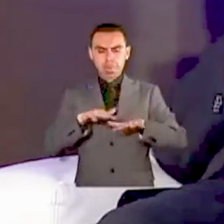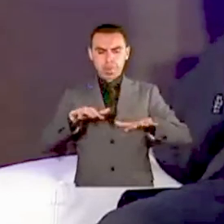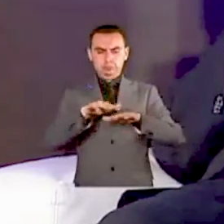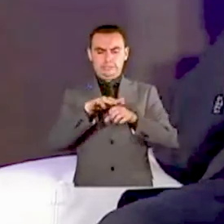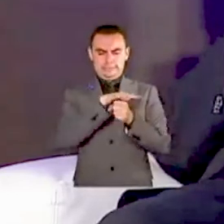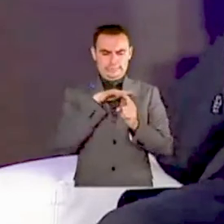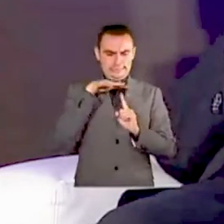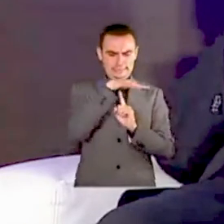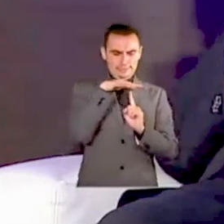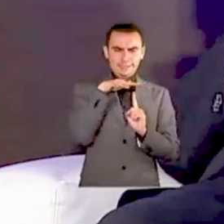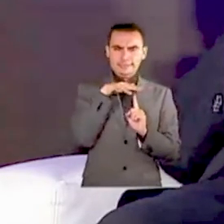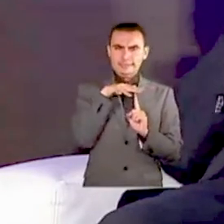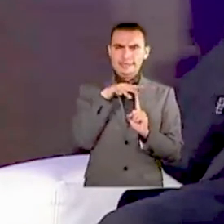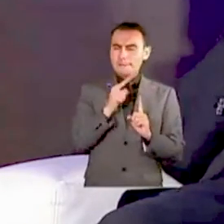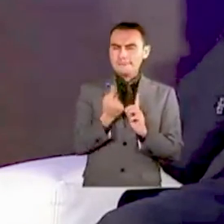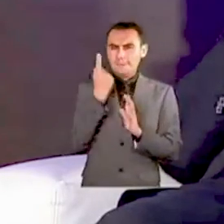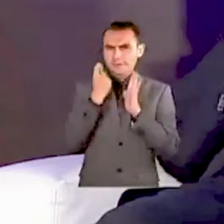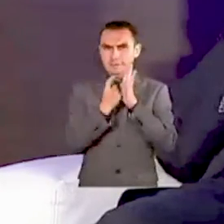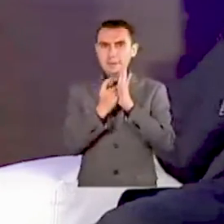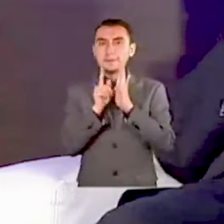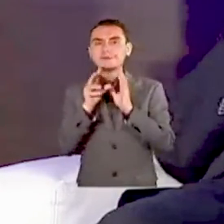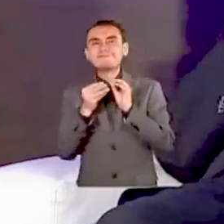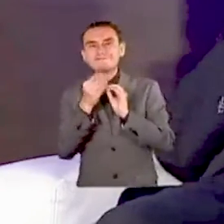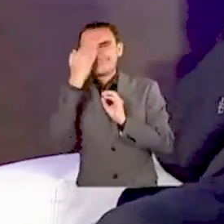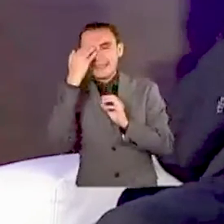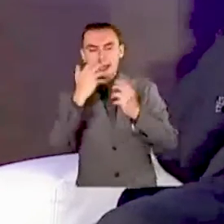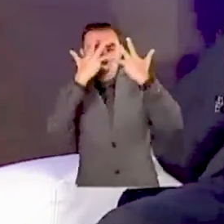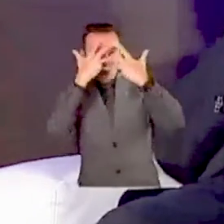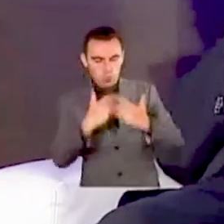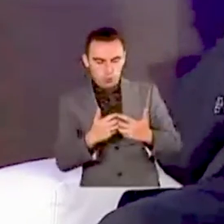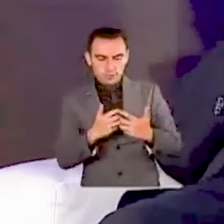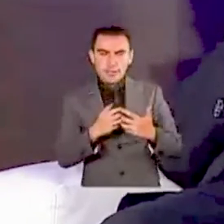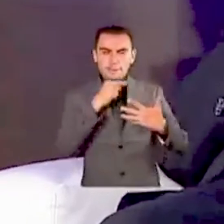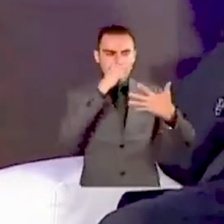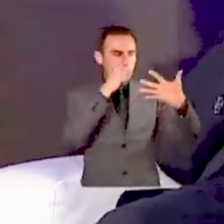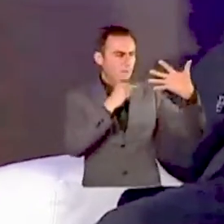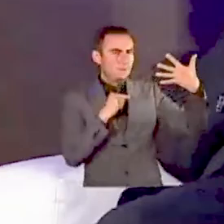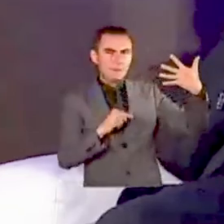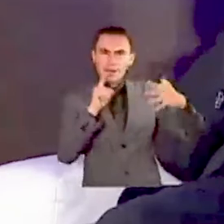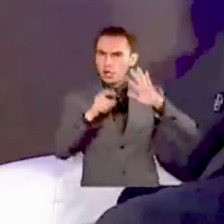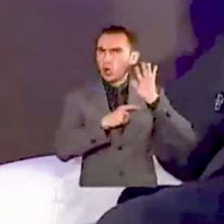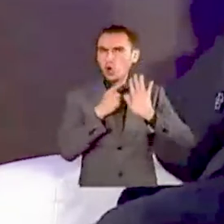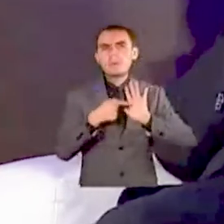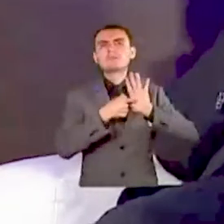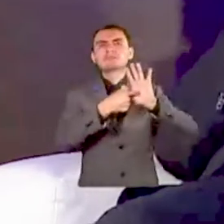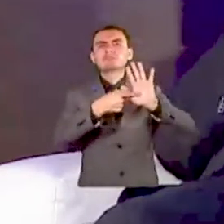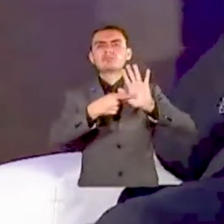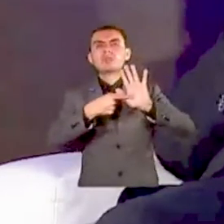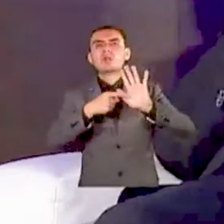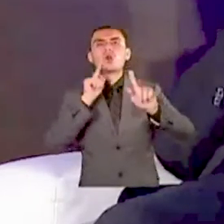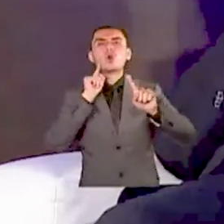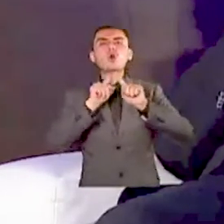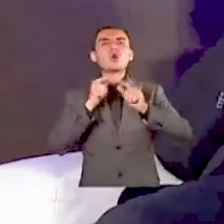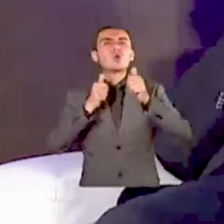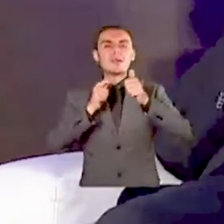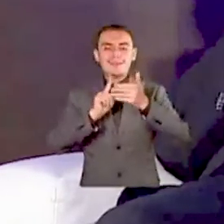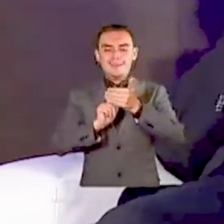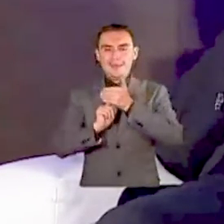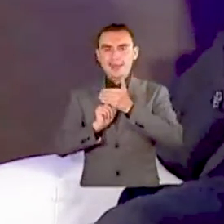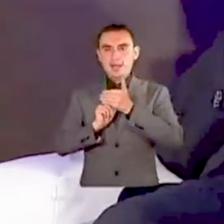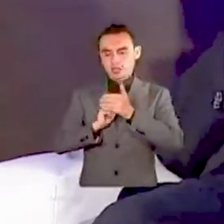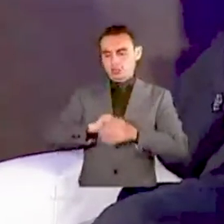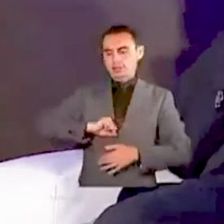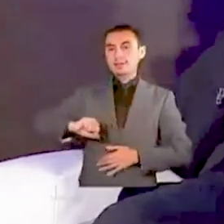pero que además pone a su alcance todas las competencias que se tiene para precisamente proteger los derechos